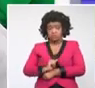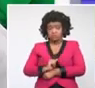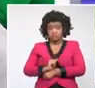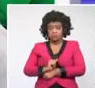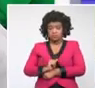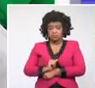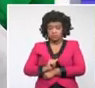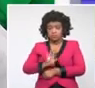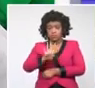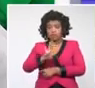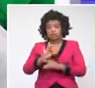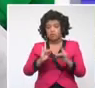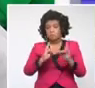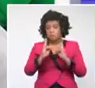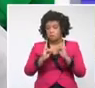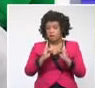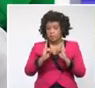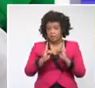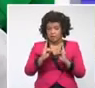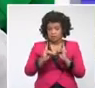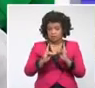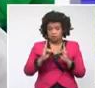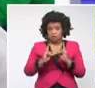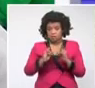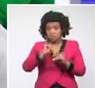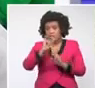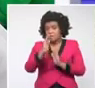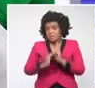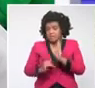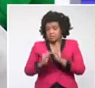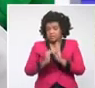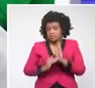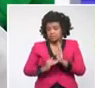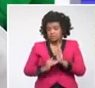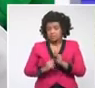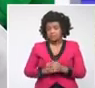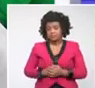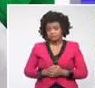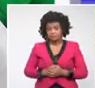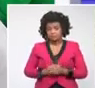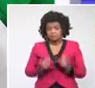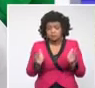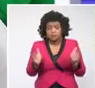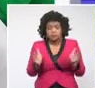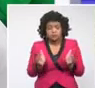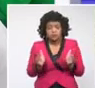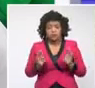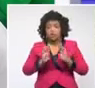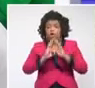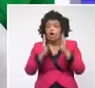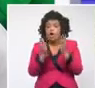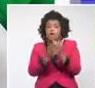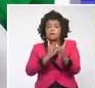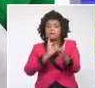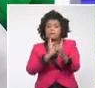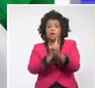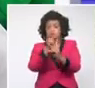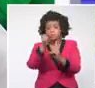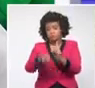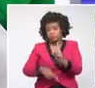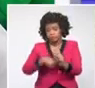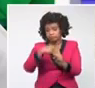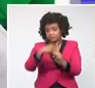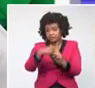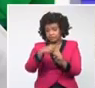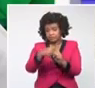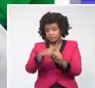son lactantes menores de 6 meses. Todos contactos de casos confirmados. Y